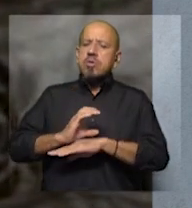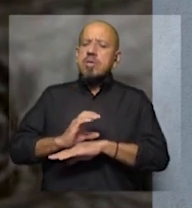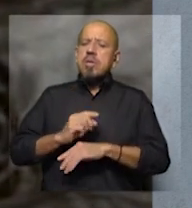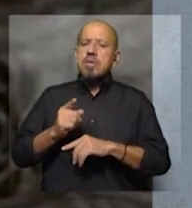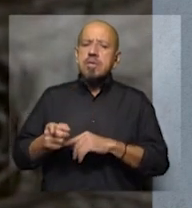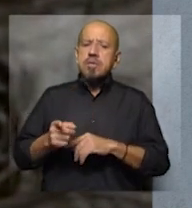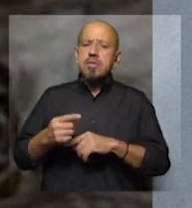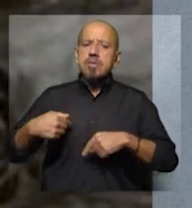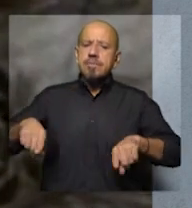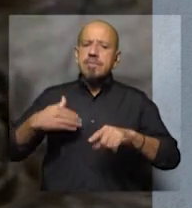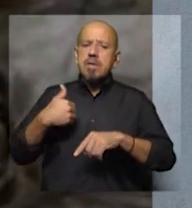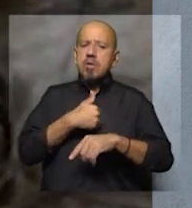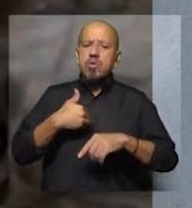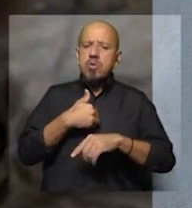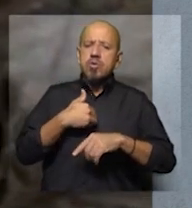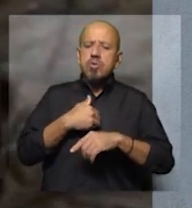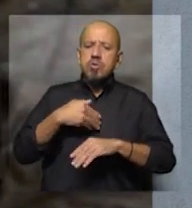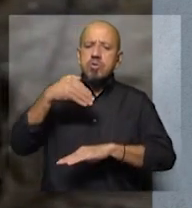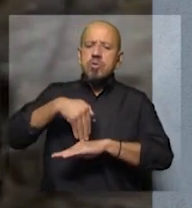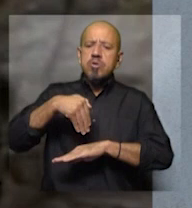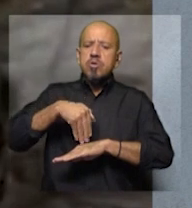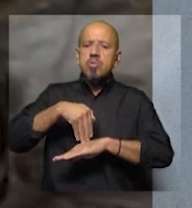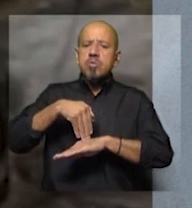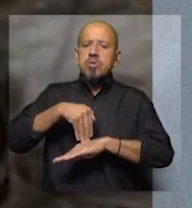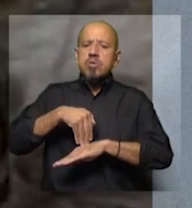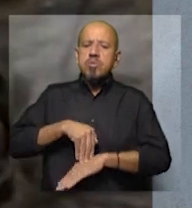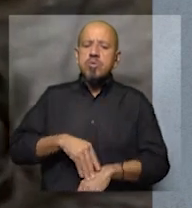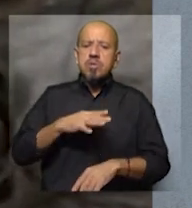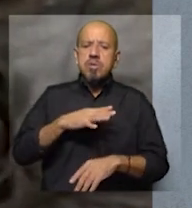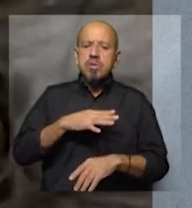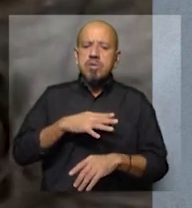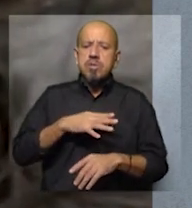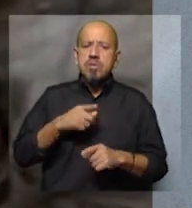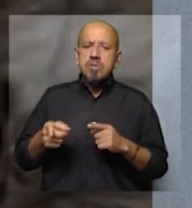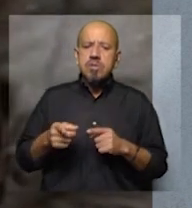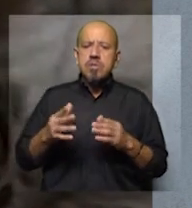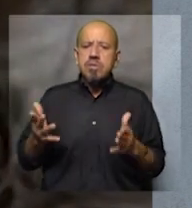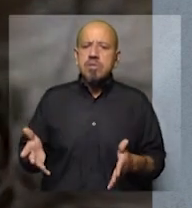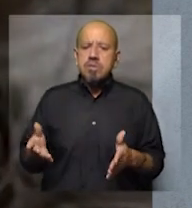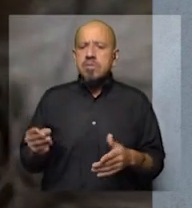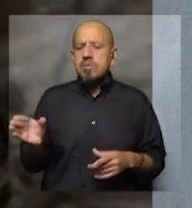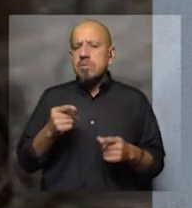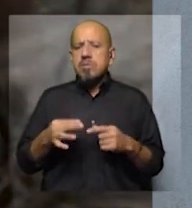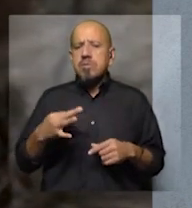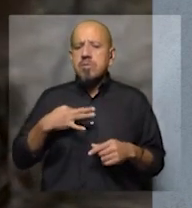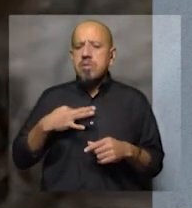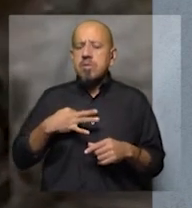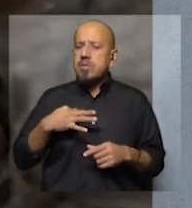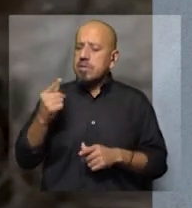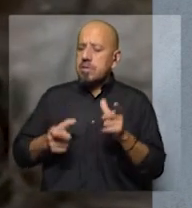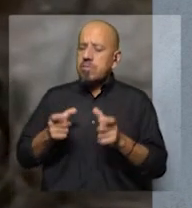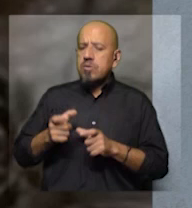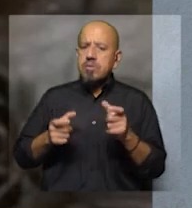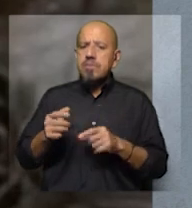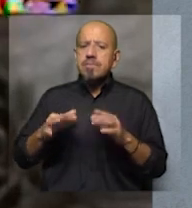del departamental y de los municipios Es apasionante tien que ver con absolutamente toda la vida de los ciudadanos desde la